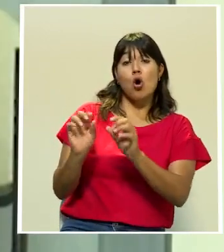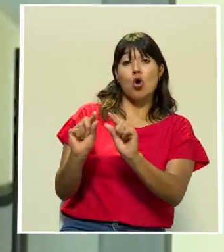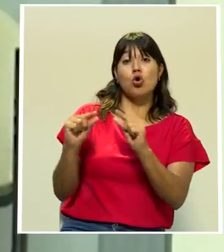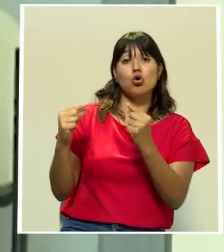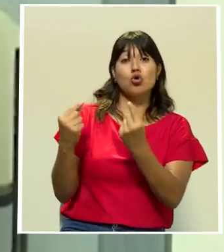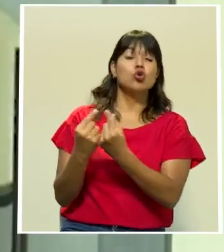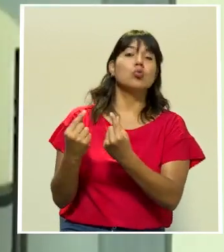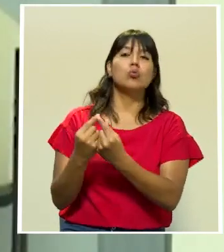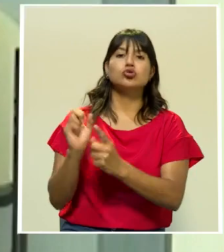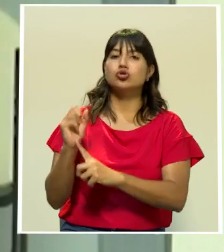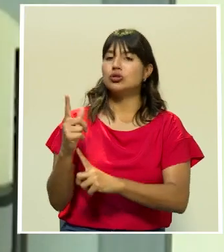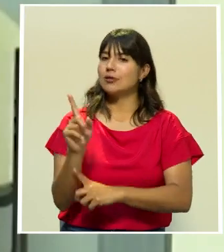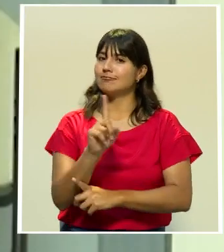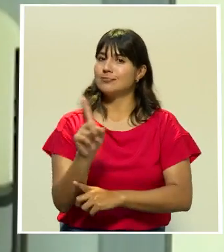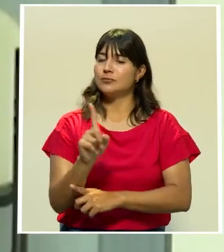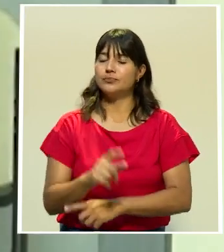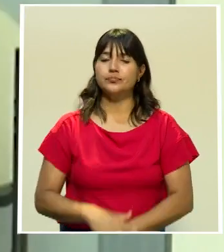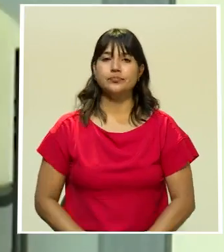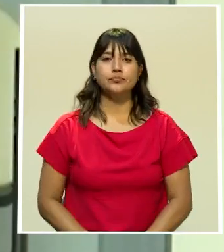utilizar esto políticamente.